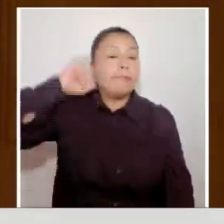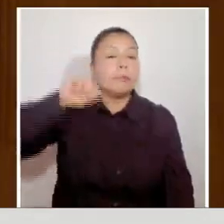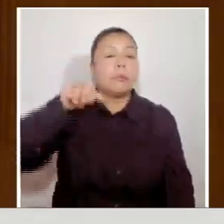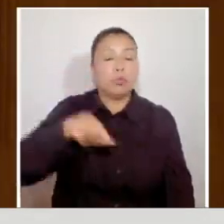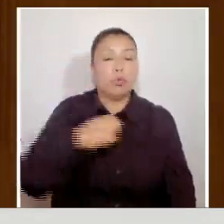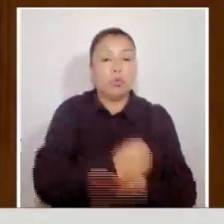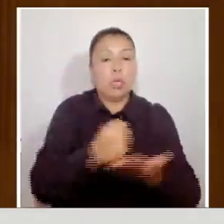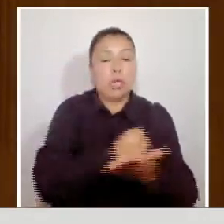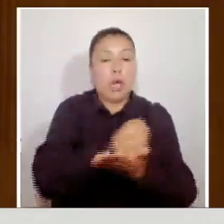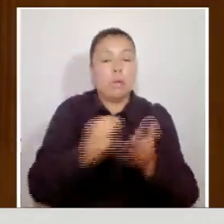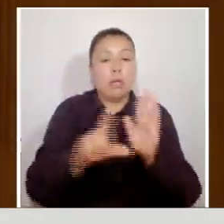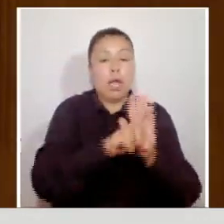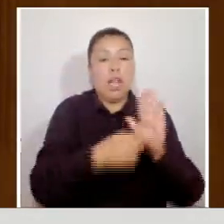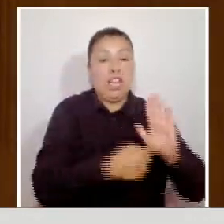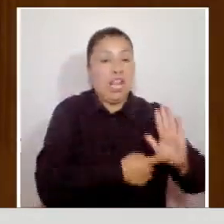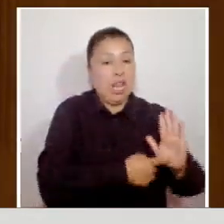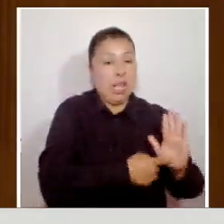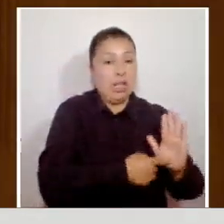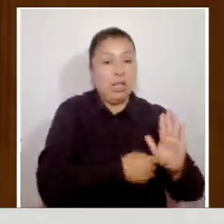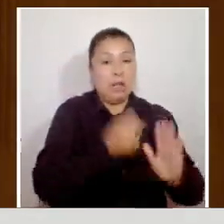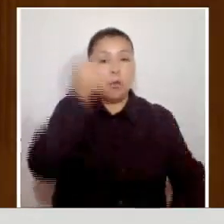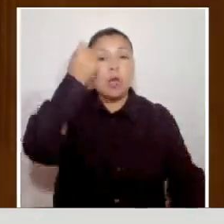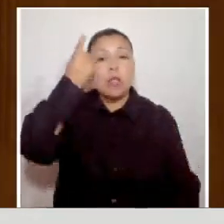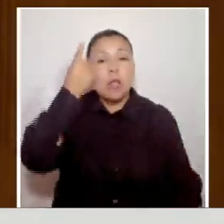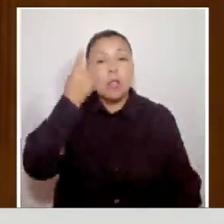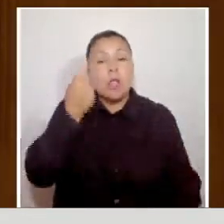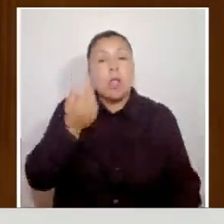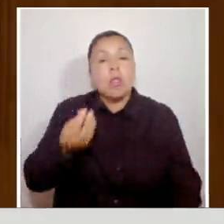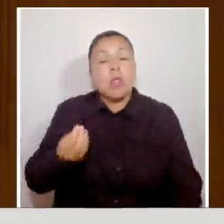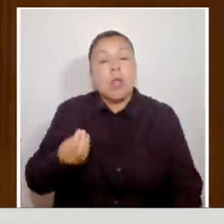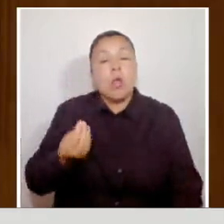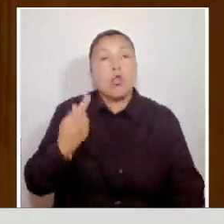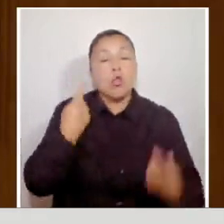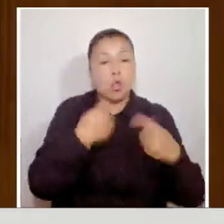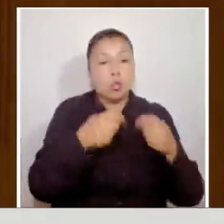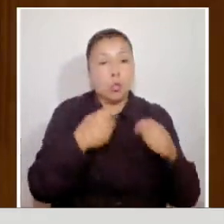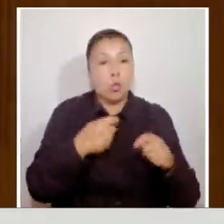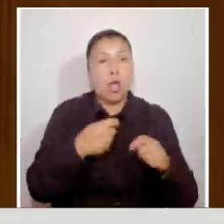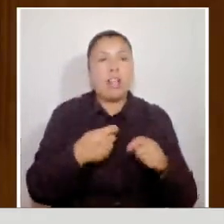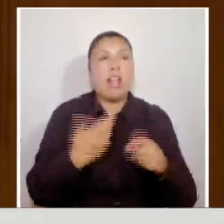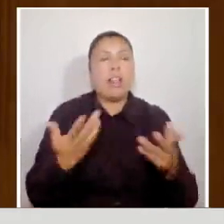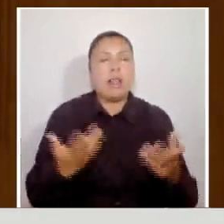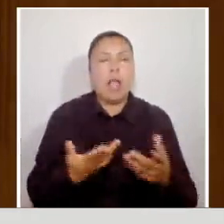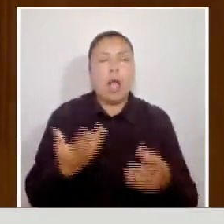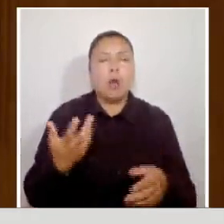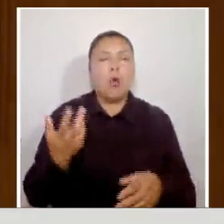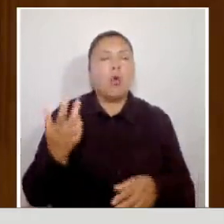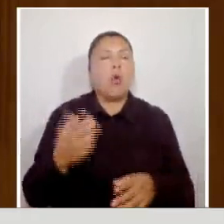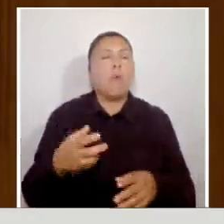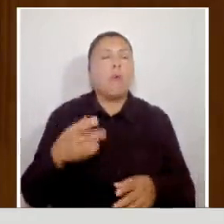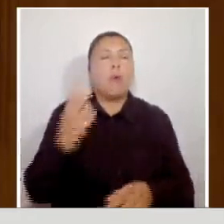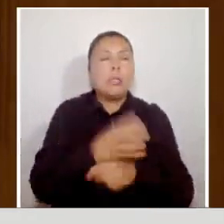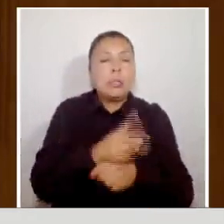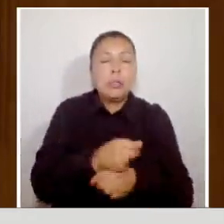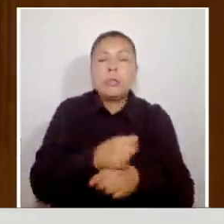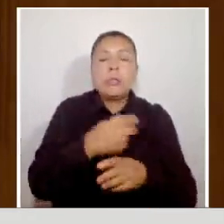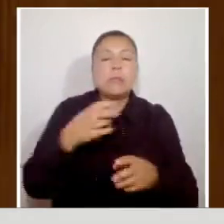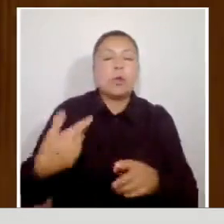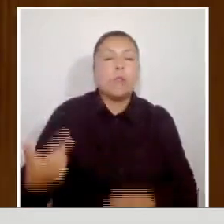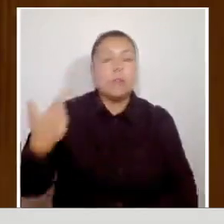legislativo En el entendido que si bien no se trata de un acto fin corresponde sancionarlo en carácter de